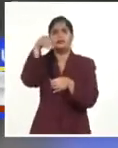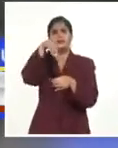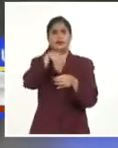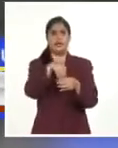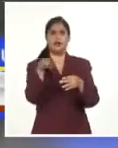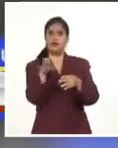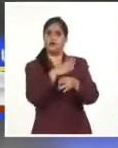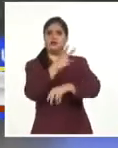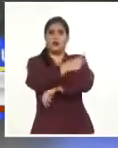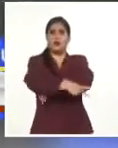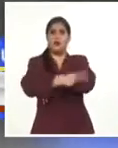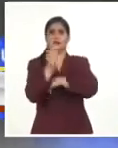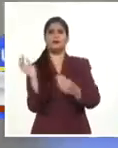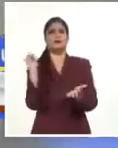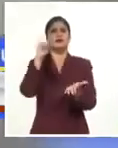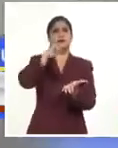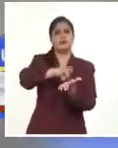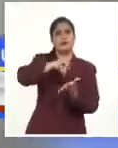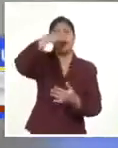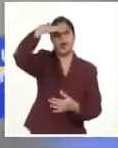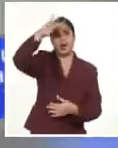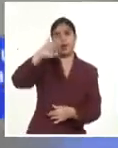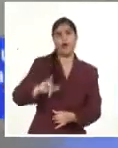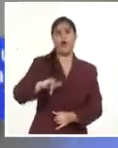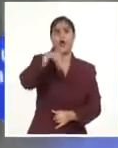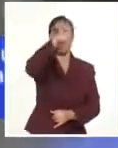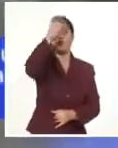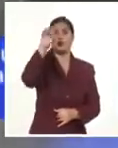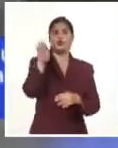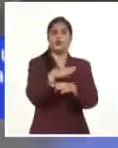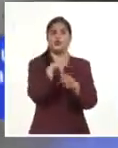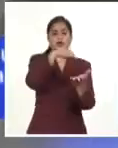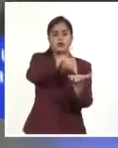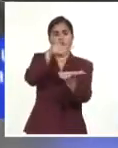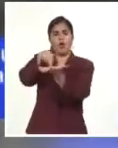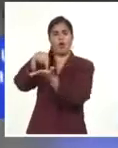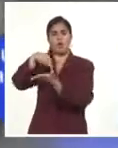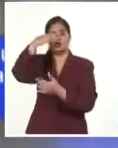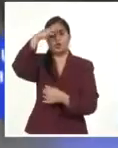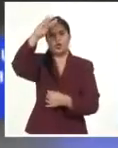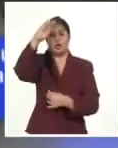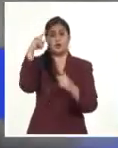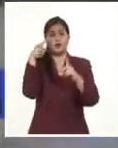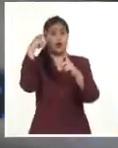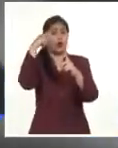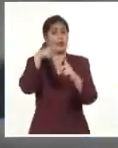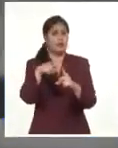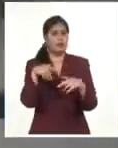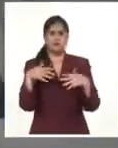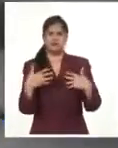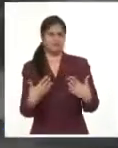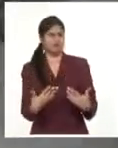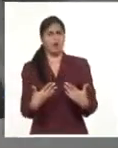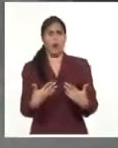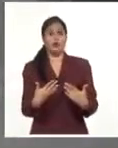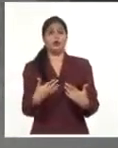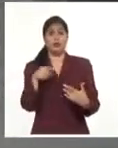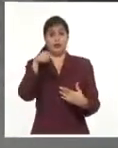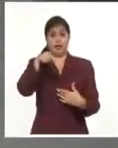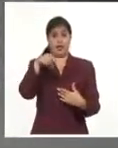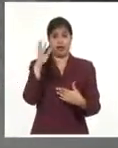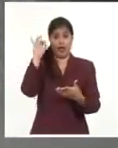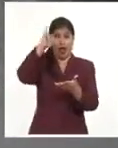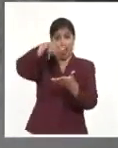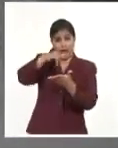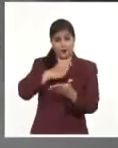Somoza atacaron a aeropuertos en diferentes puntos del país. El objetivo, destruir los pocos aviones de combate con que contaba